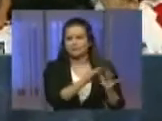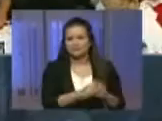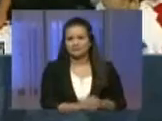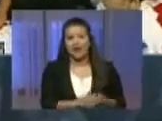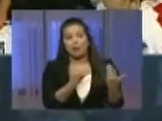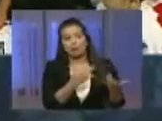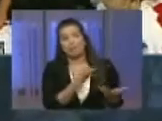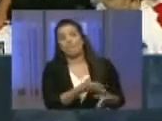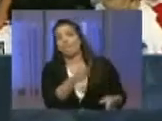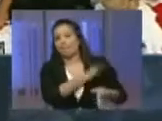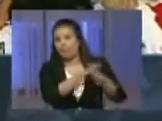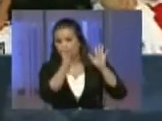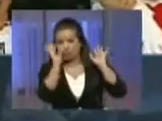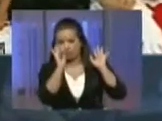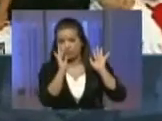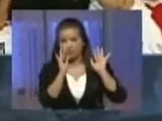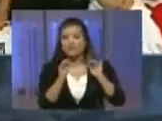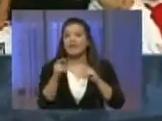para